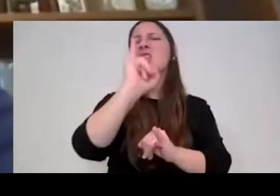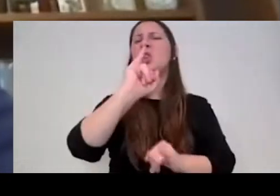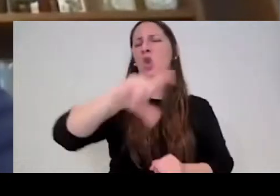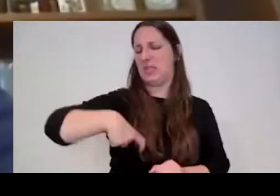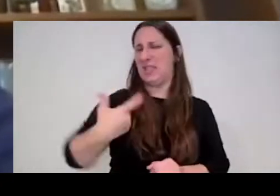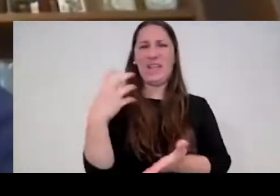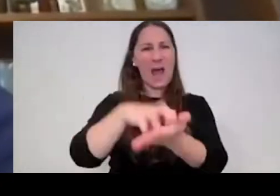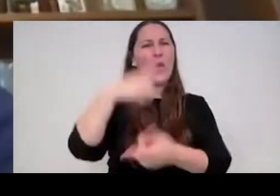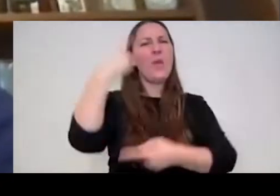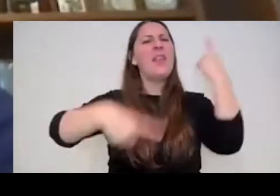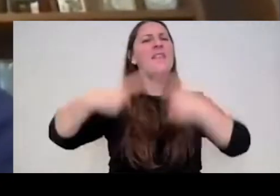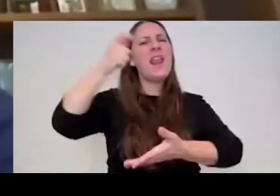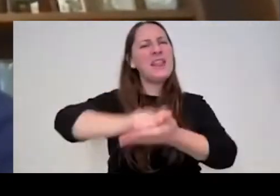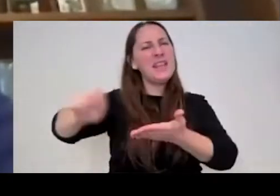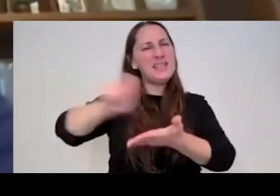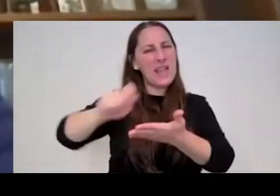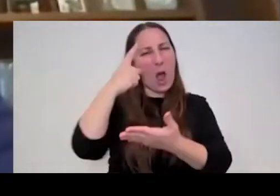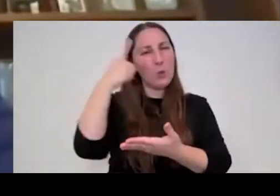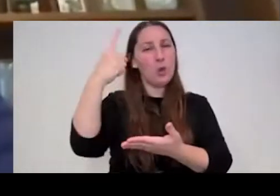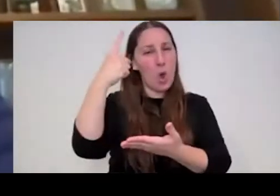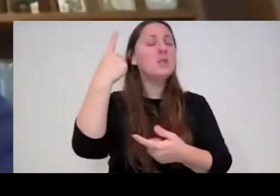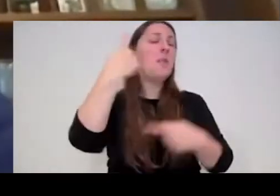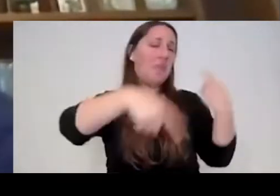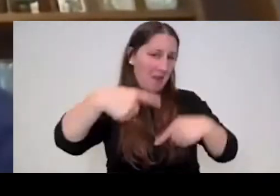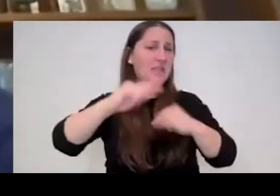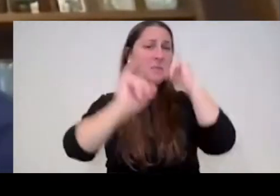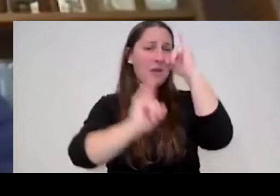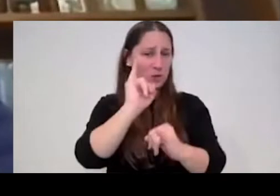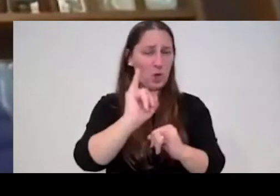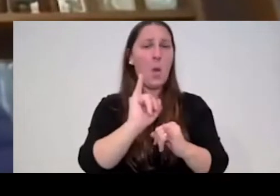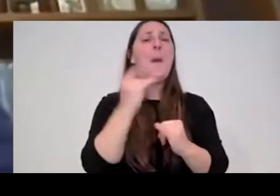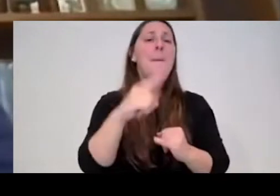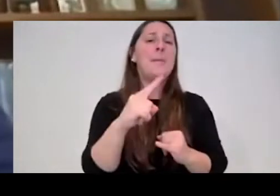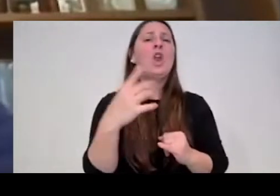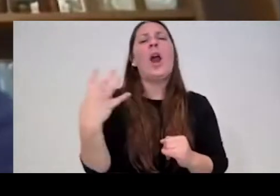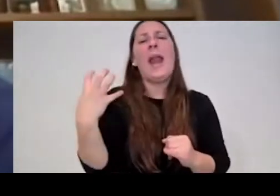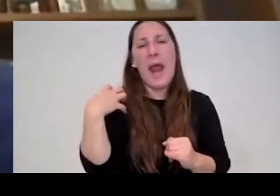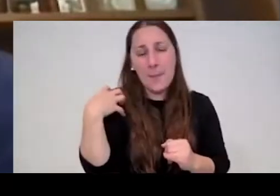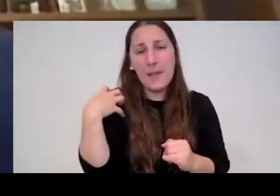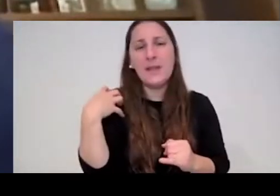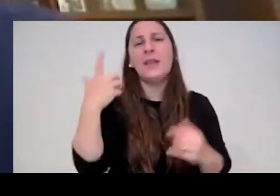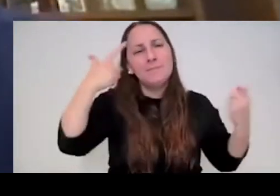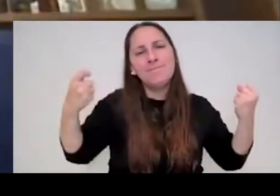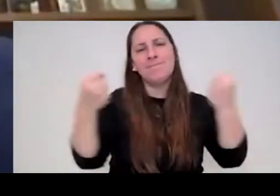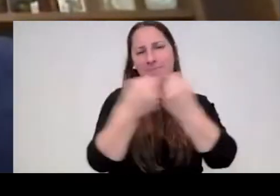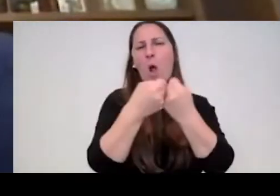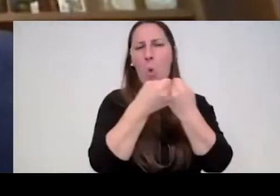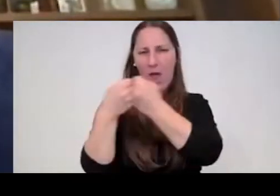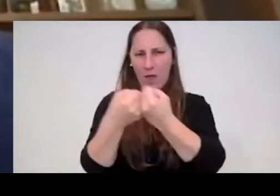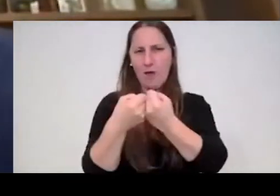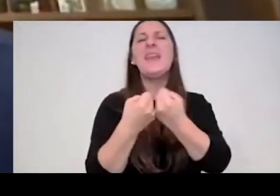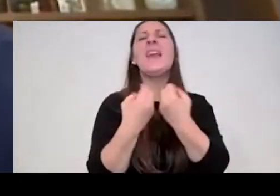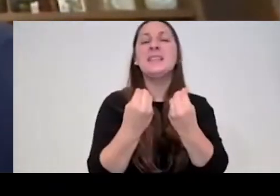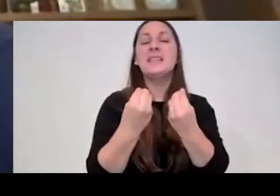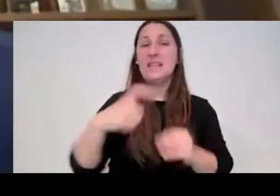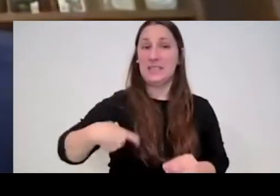pero sí lo que en términos generales vamos a estar coincidiendo, que es un agrupamiento,